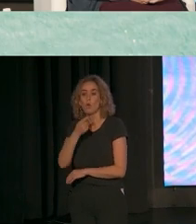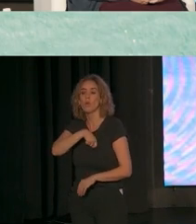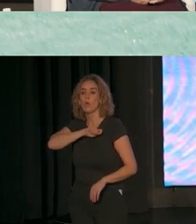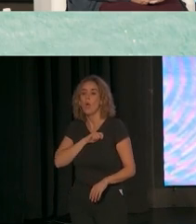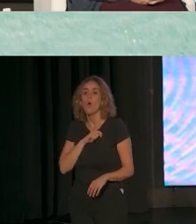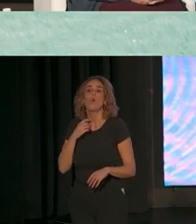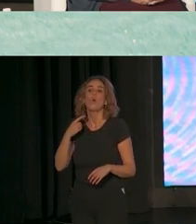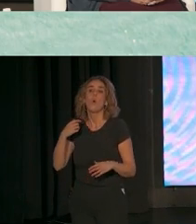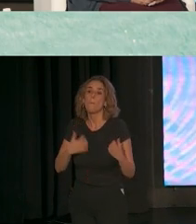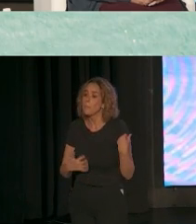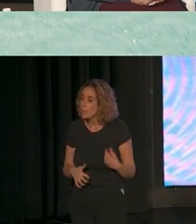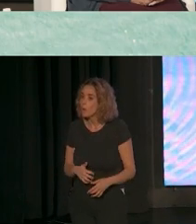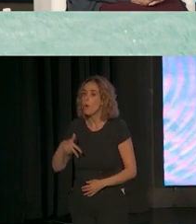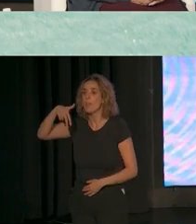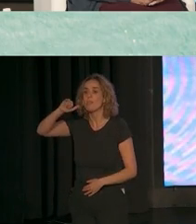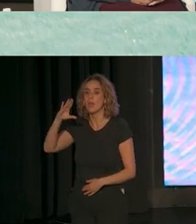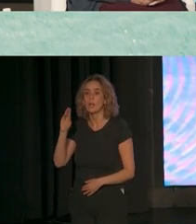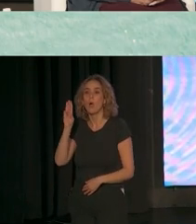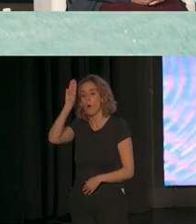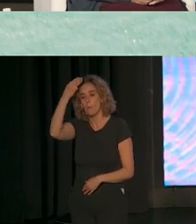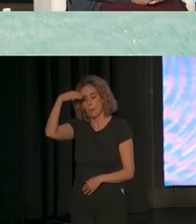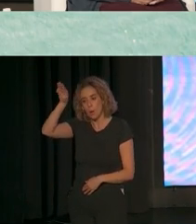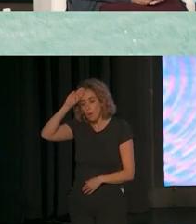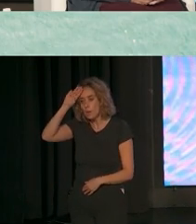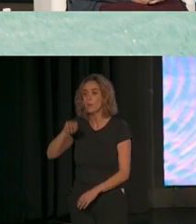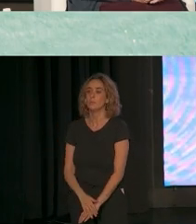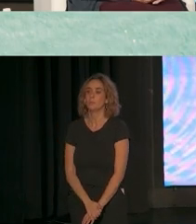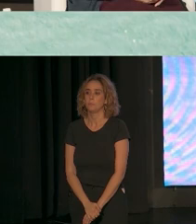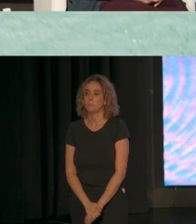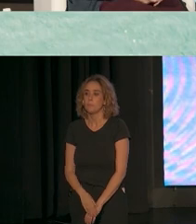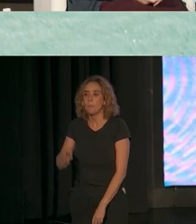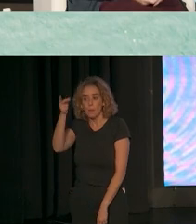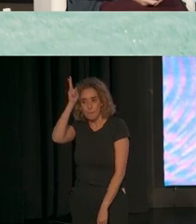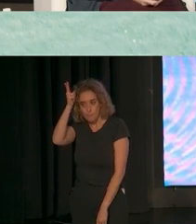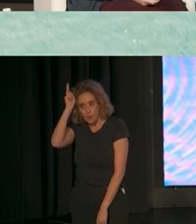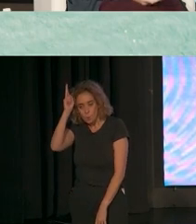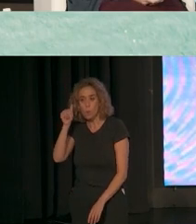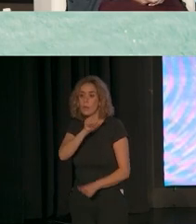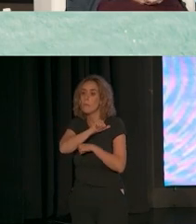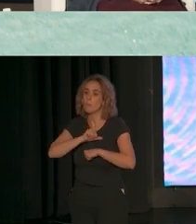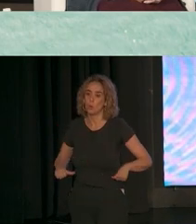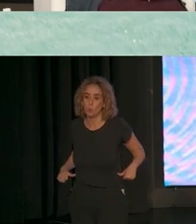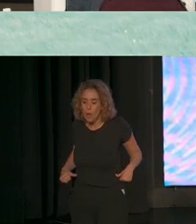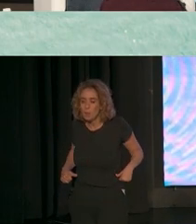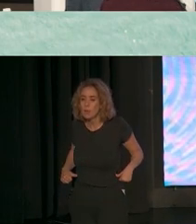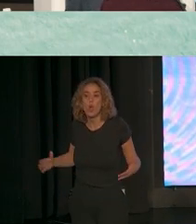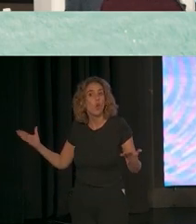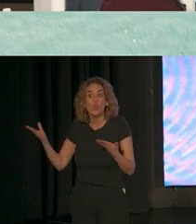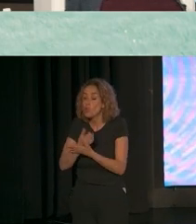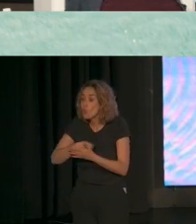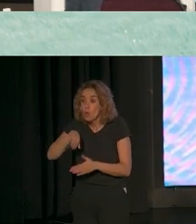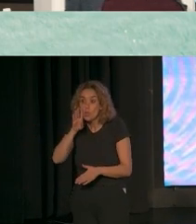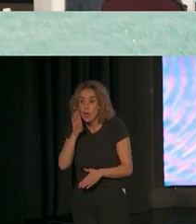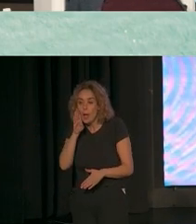España, Guatemala, México, Nicaragua, Paraguay, Perú y Portugal. Todos forman